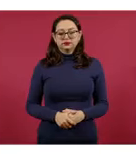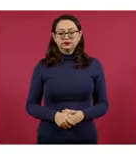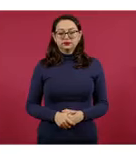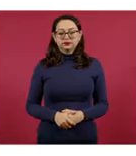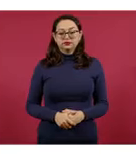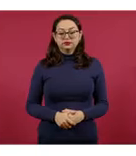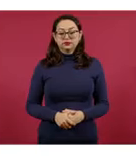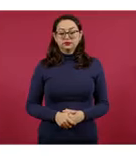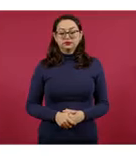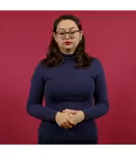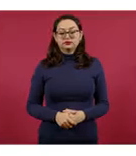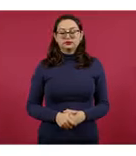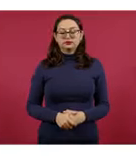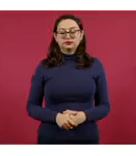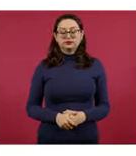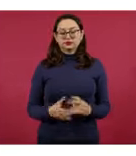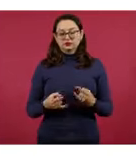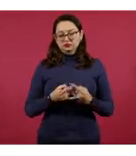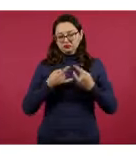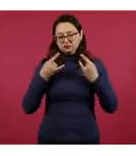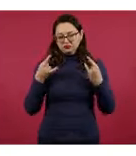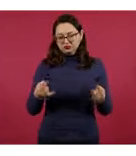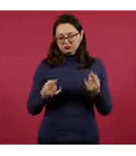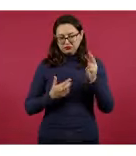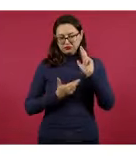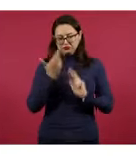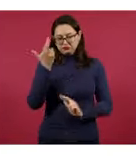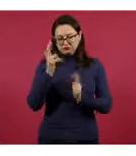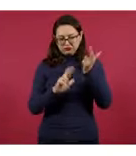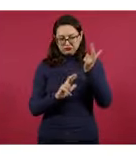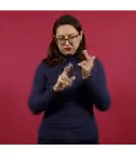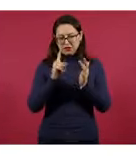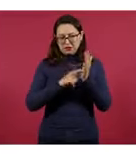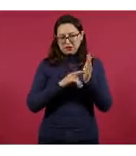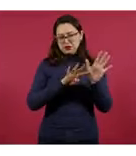Y es una crónica de la revolución del 19 al 36.